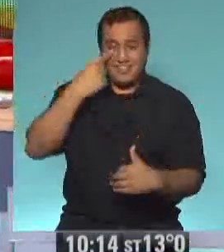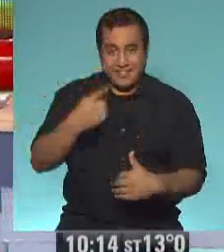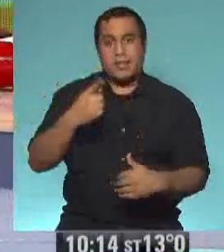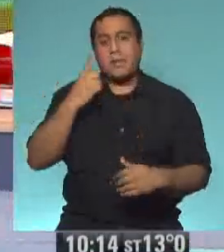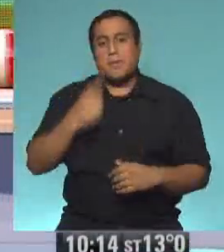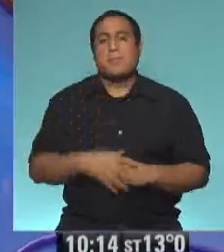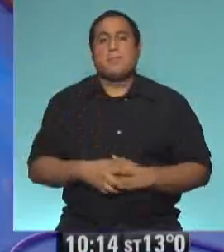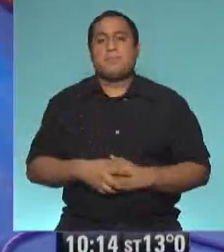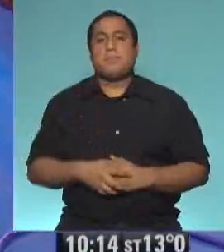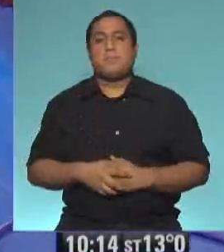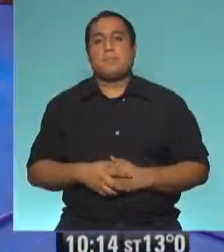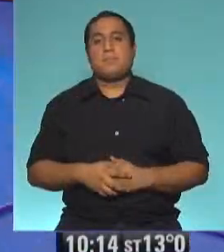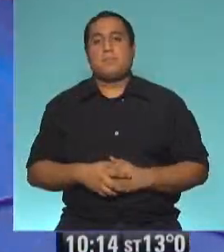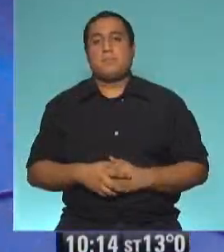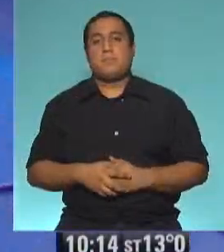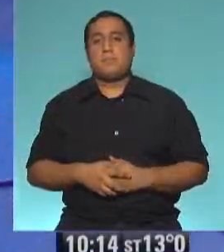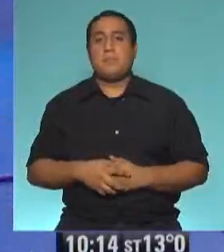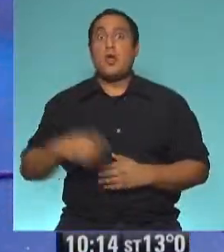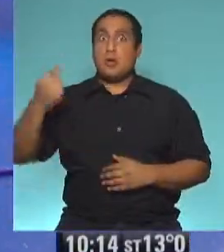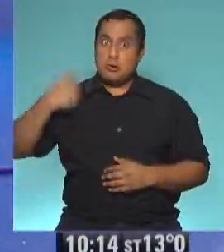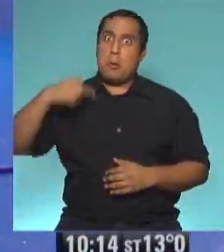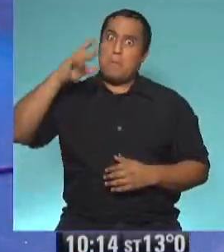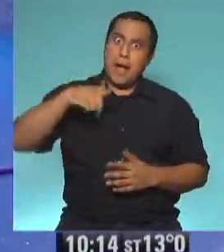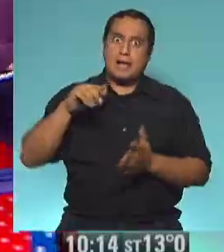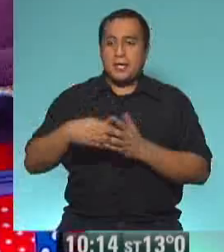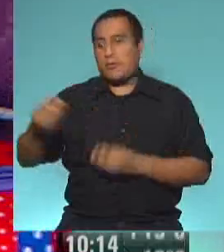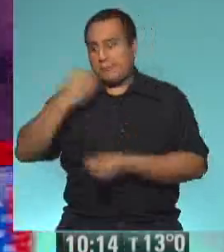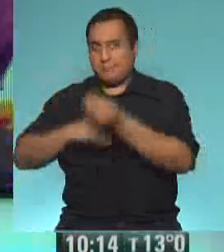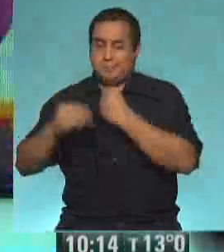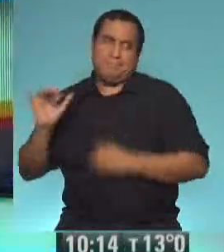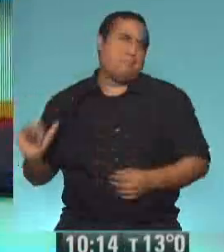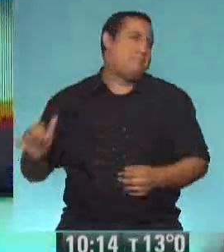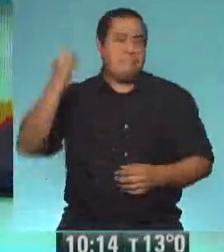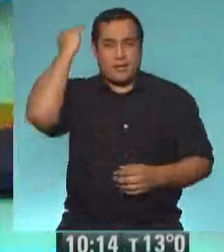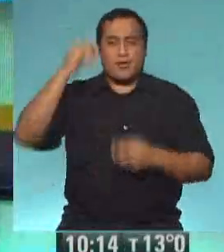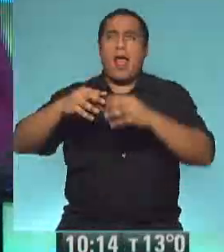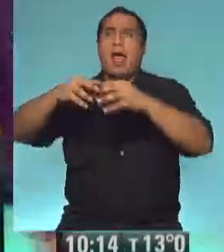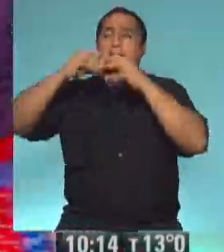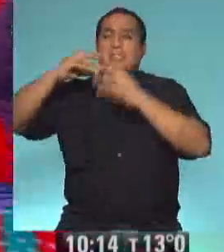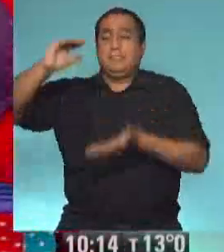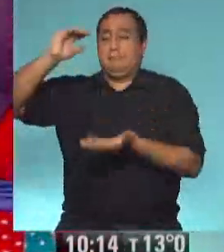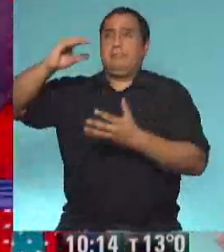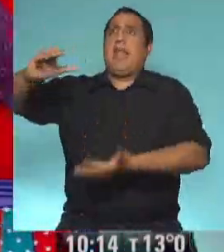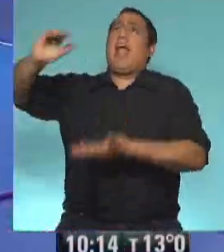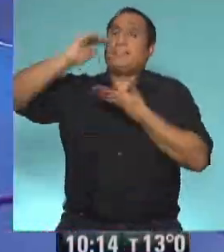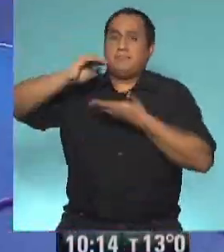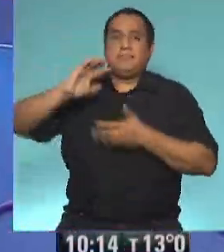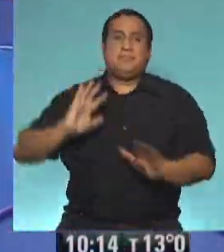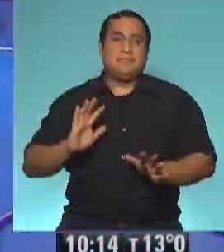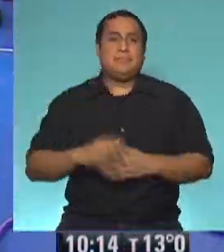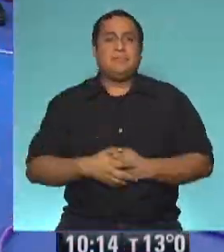en tu... Yo era campeona del pan y queso en la merienda. Me si hacía no pan, queso, pan, queso, pan. Un sanguchito así de alto me hacía. Pan, queso,